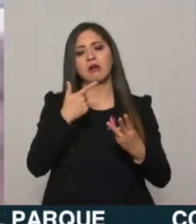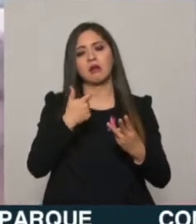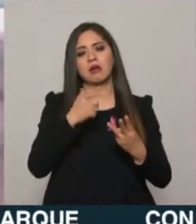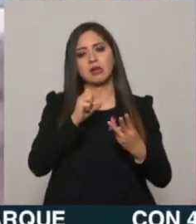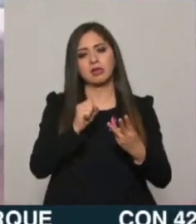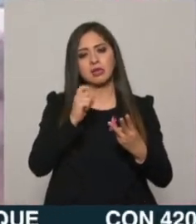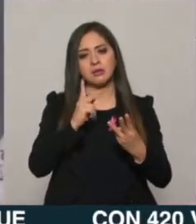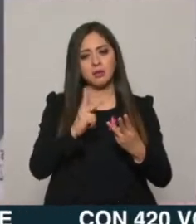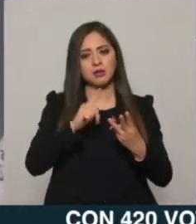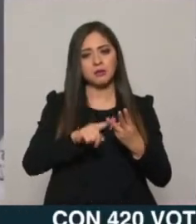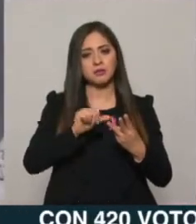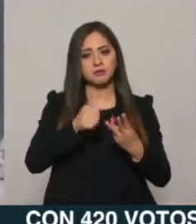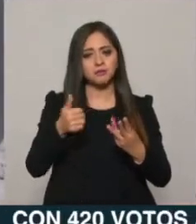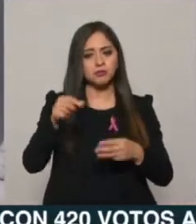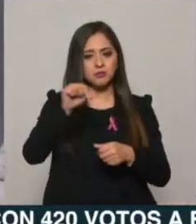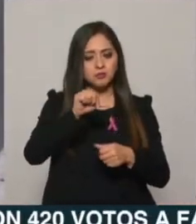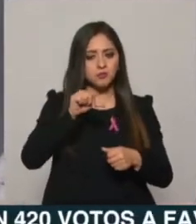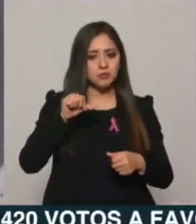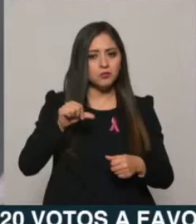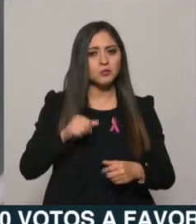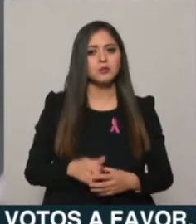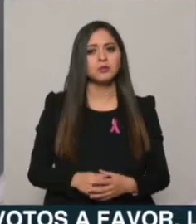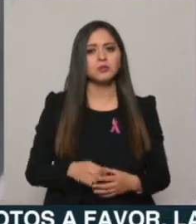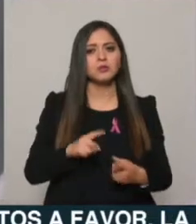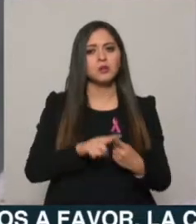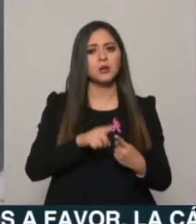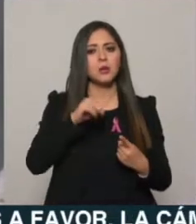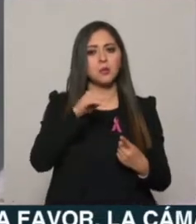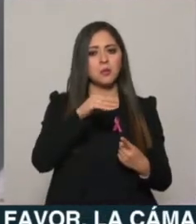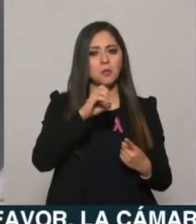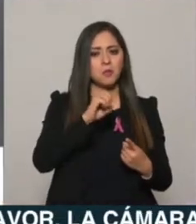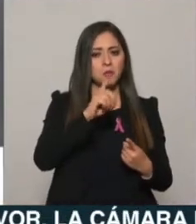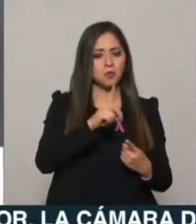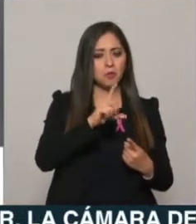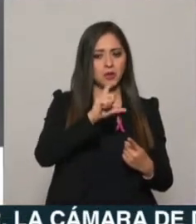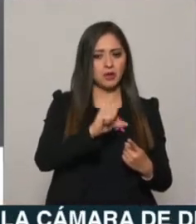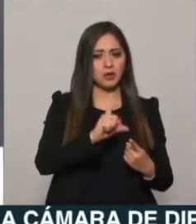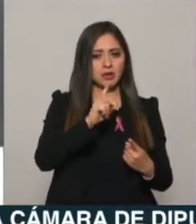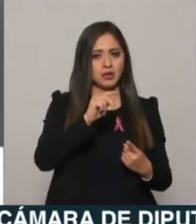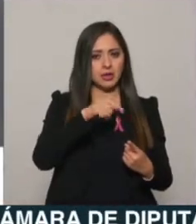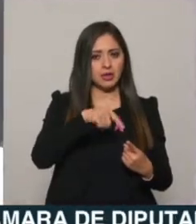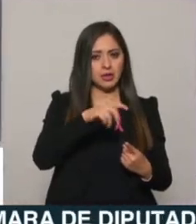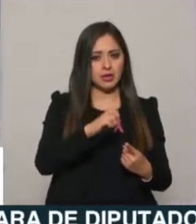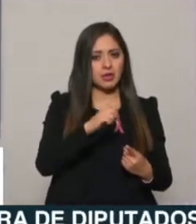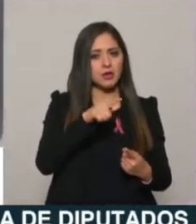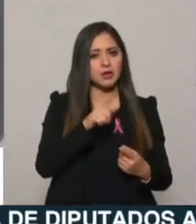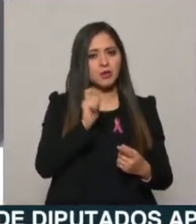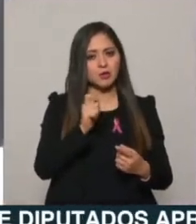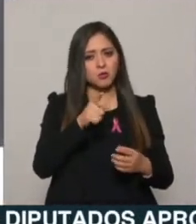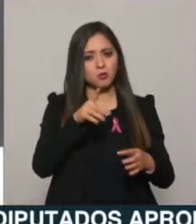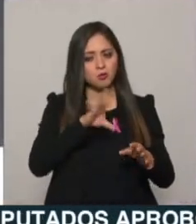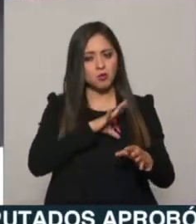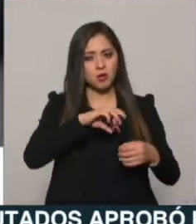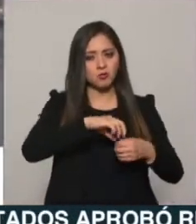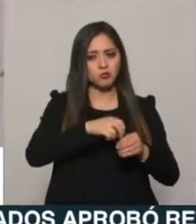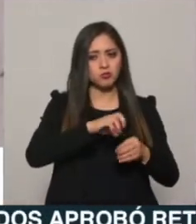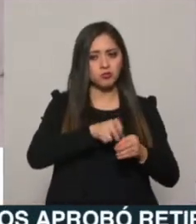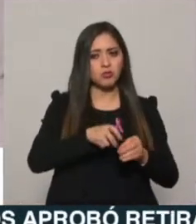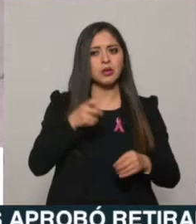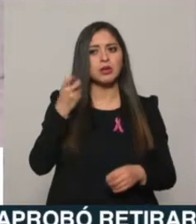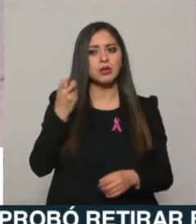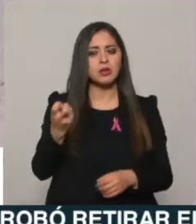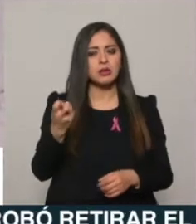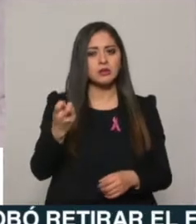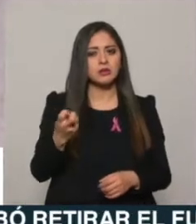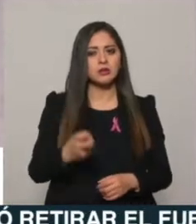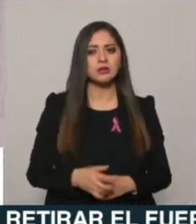de propilenglicol. Serían mod y tanque. Este sería un tanque con una base reparable y este